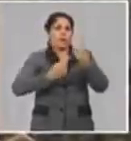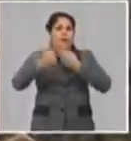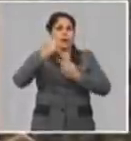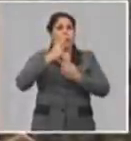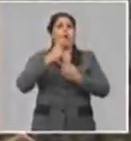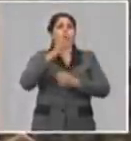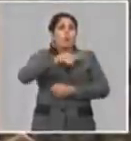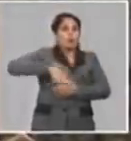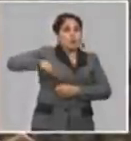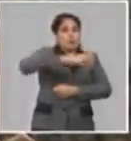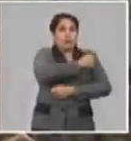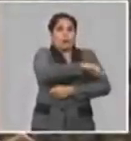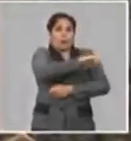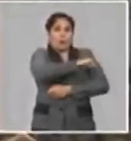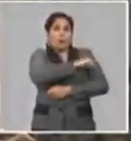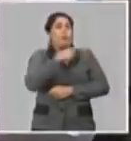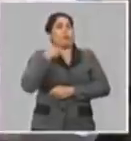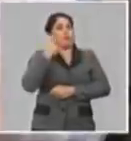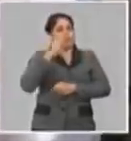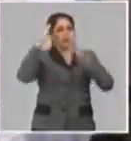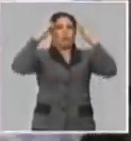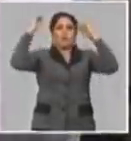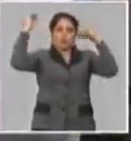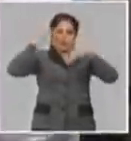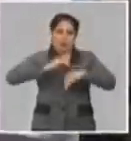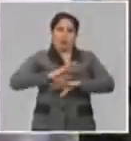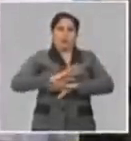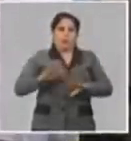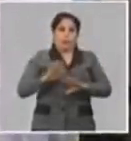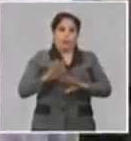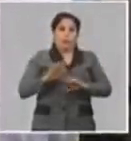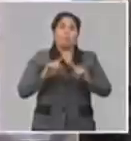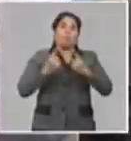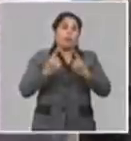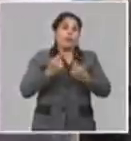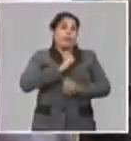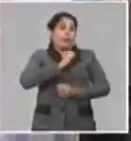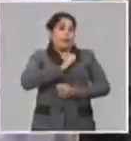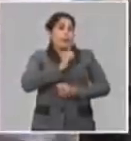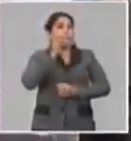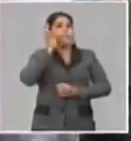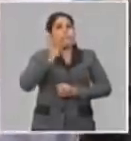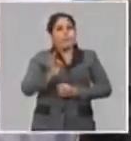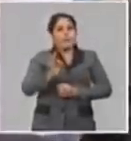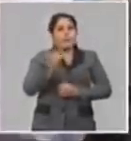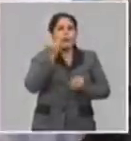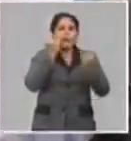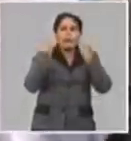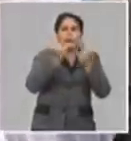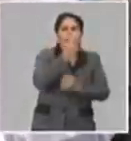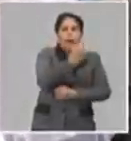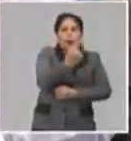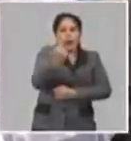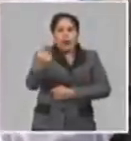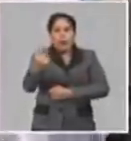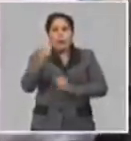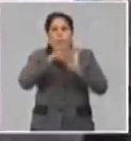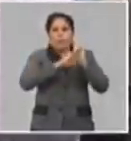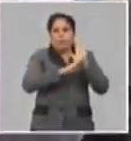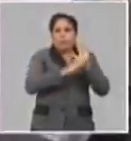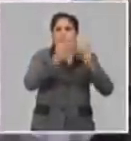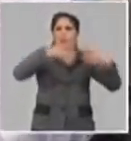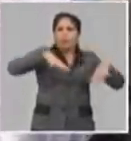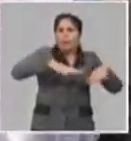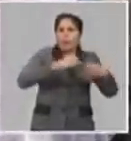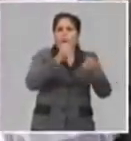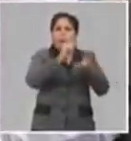vida social del país. O sea que, y se trata de eso, se trata precisamente de identificar todo aquello que tenemos en nuestro